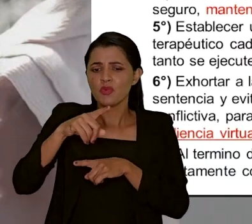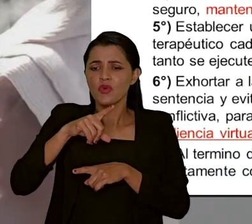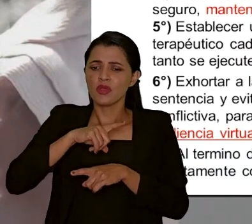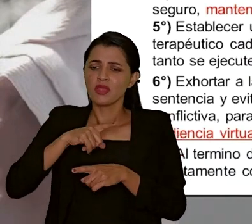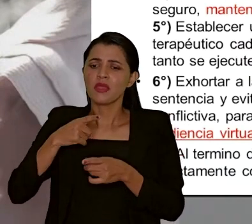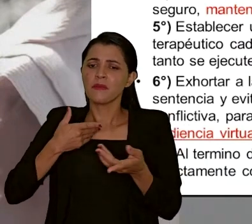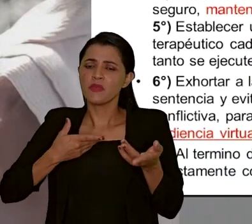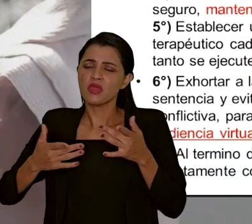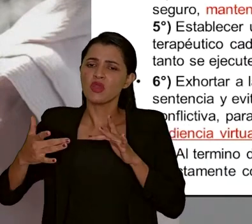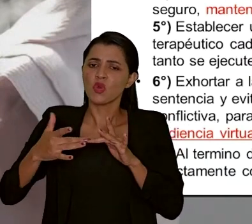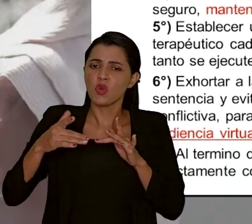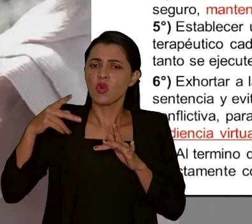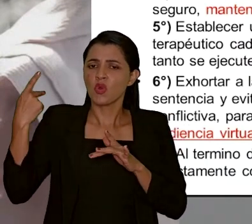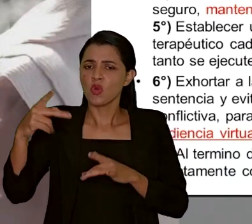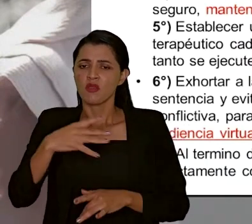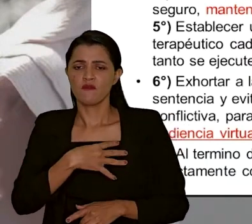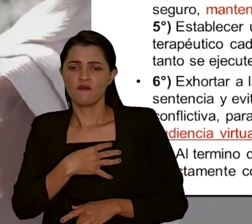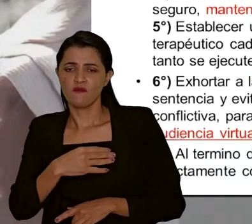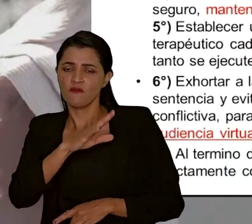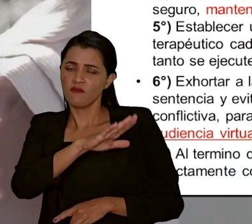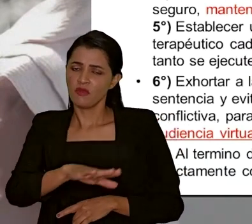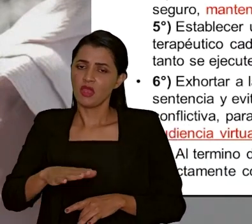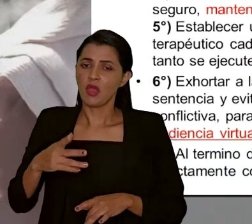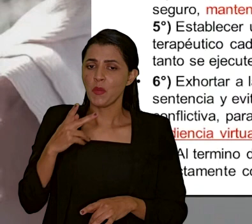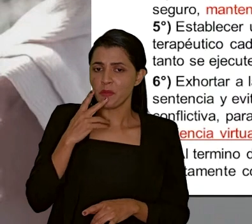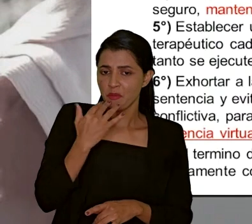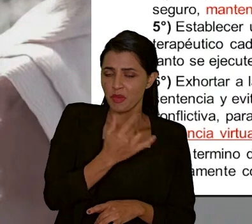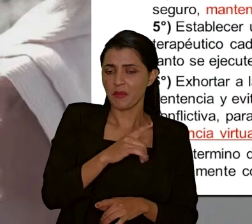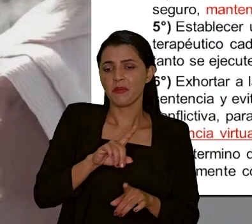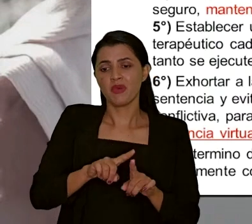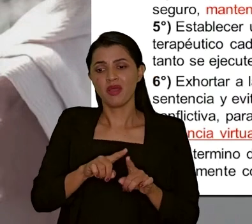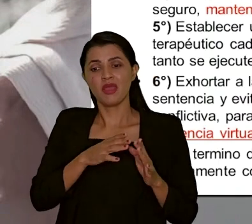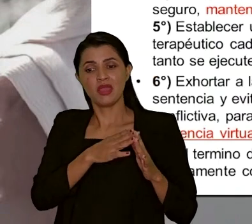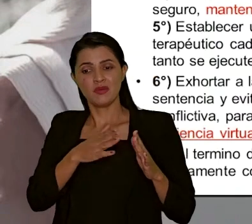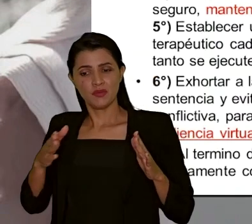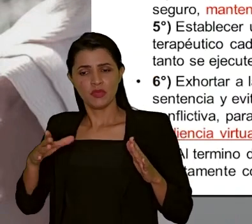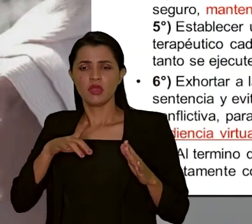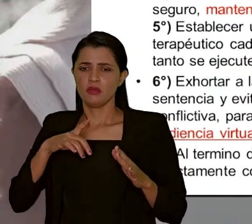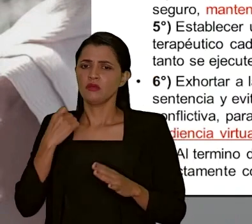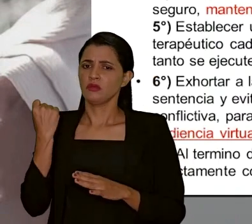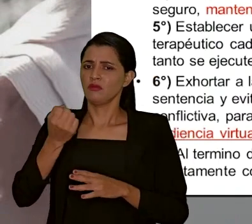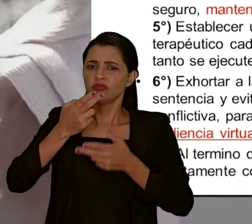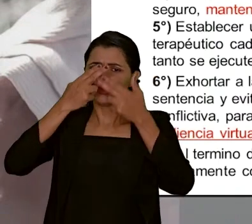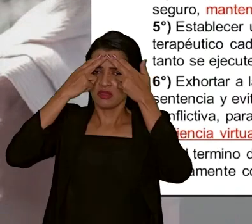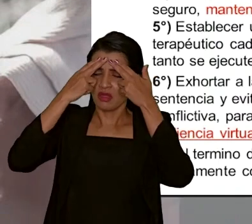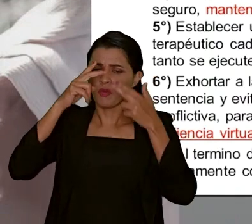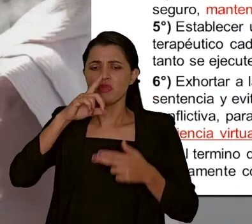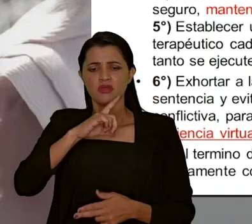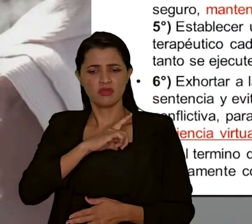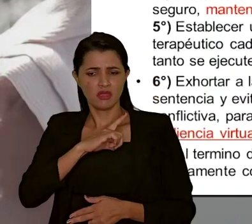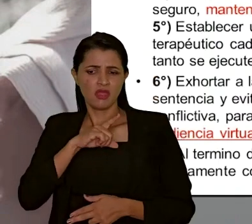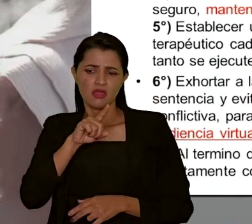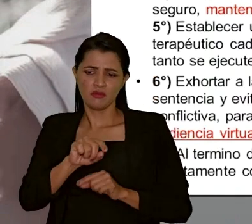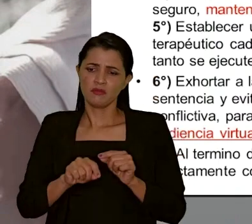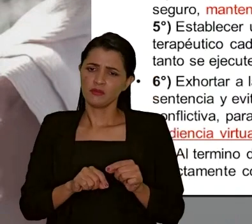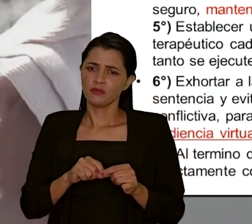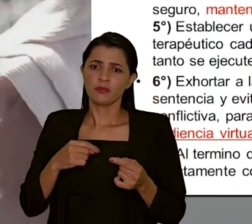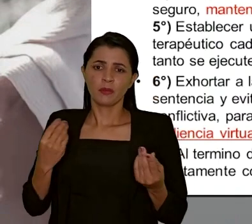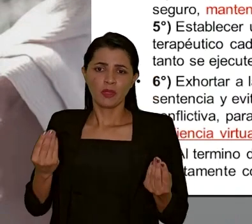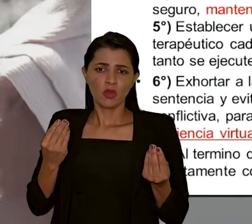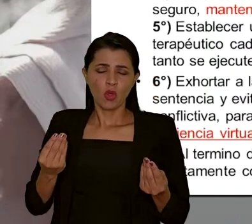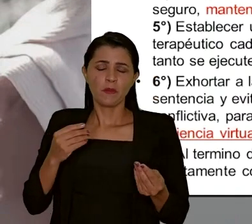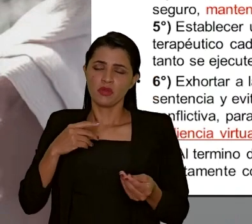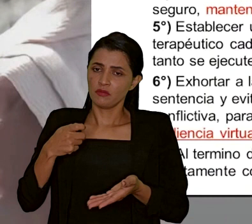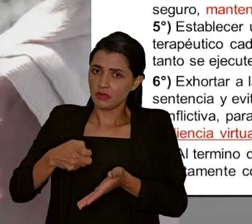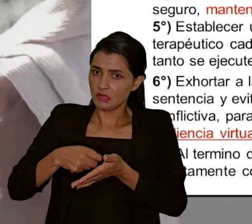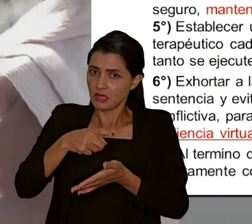su progenitor durante el trámite, ¿no? ¿Verdad? Exhortar a las partes al cumplimiento de esta sentencia y